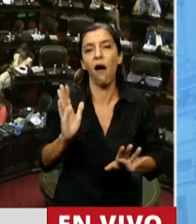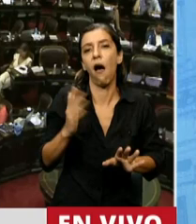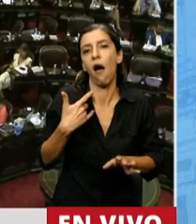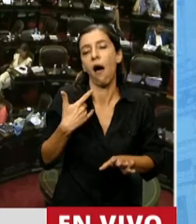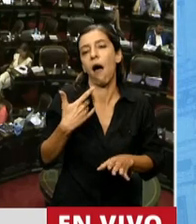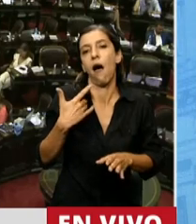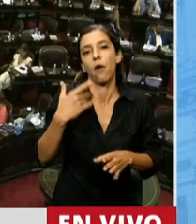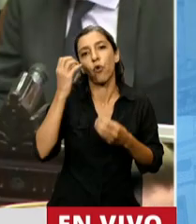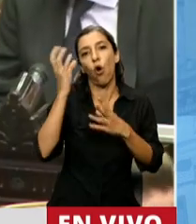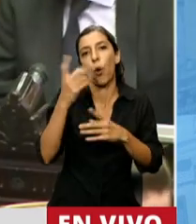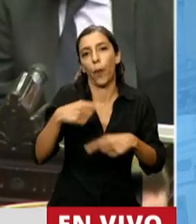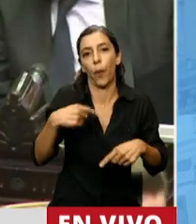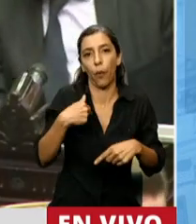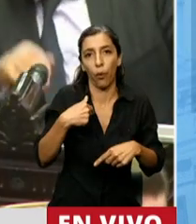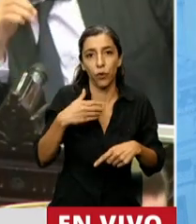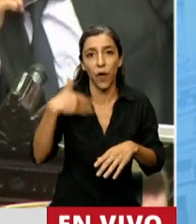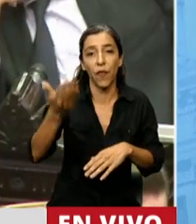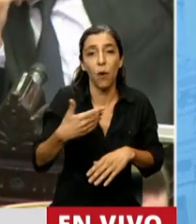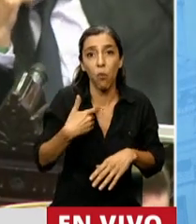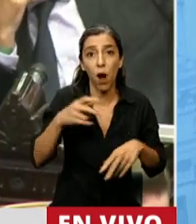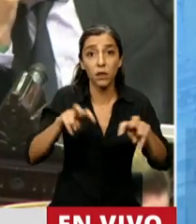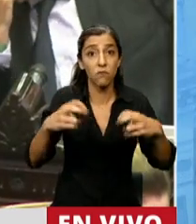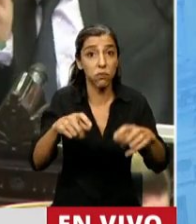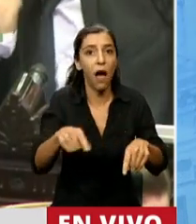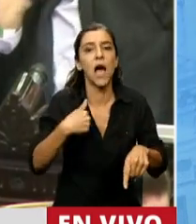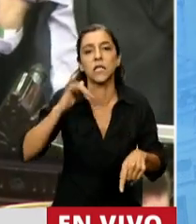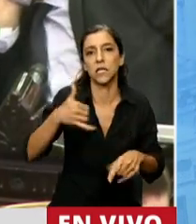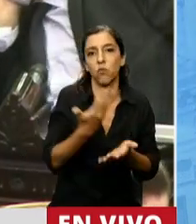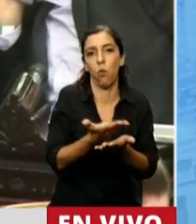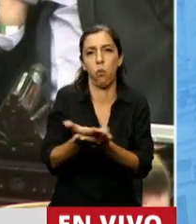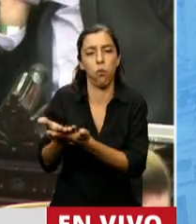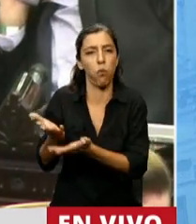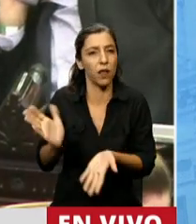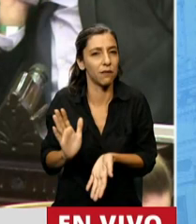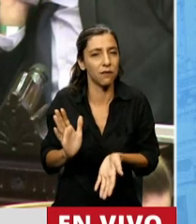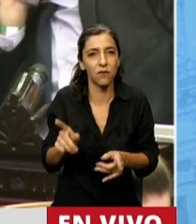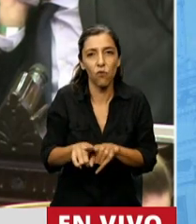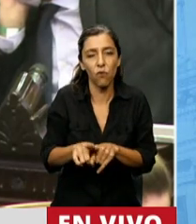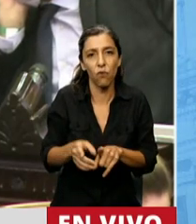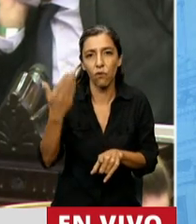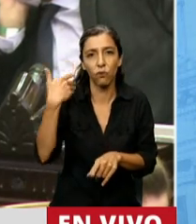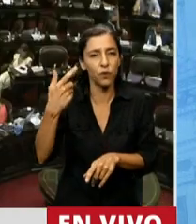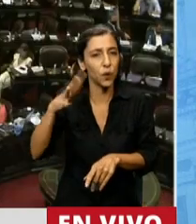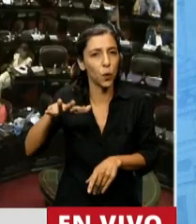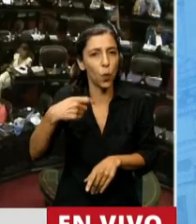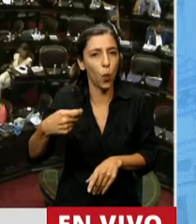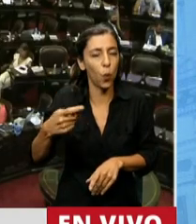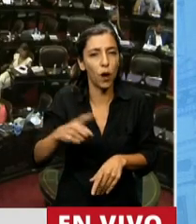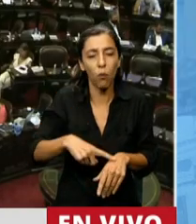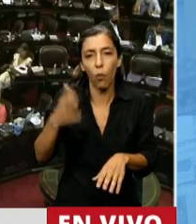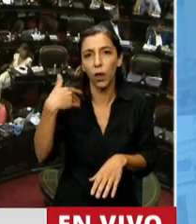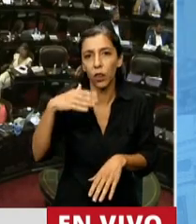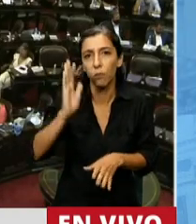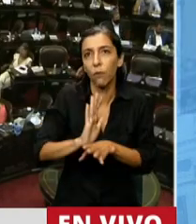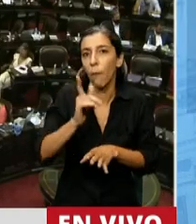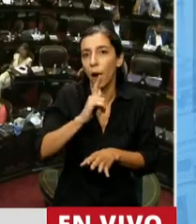nos olvidamos. Y eso es lo que pasó en su momento con los jubilados. Yo creo que es un tema de psicólogo lo